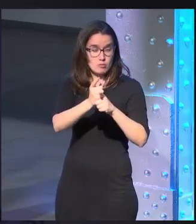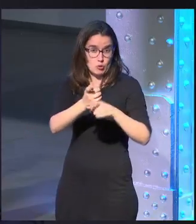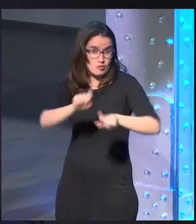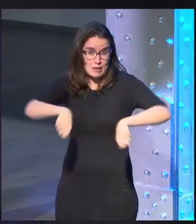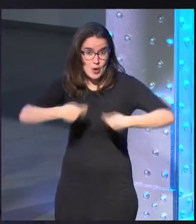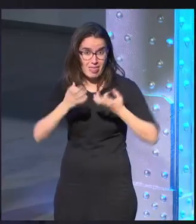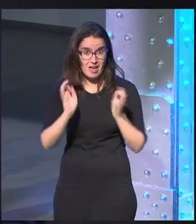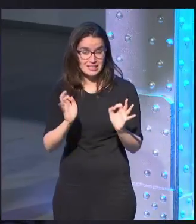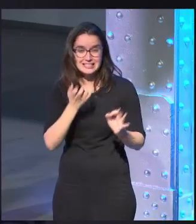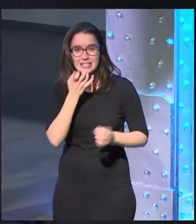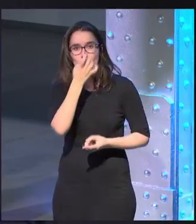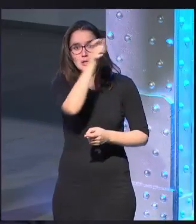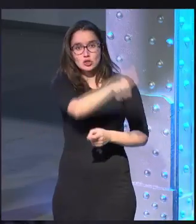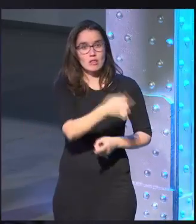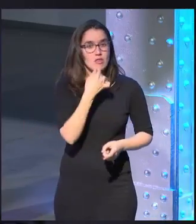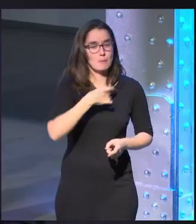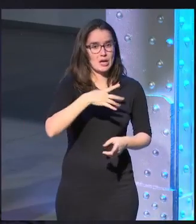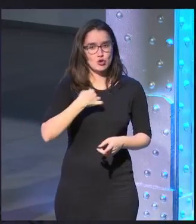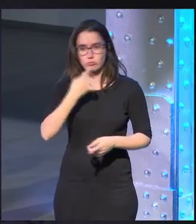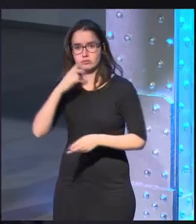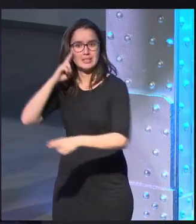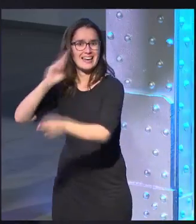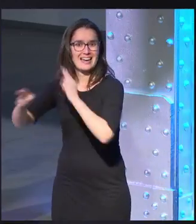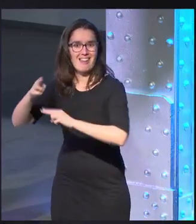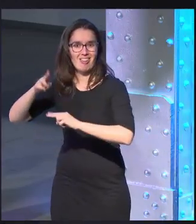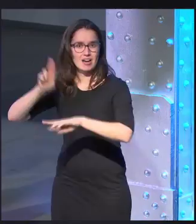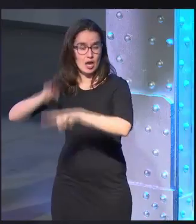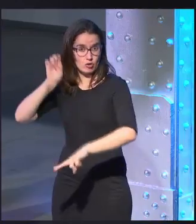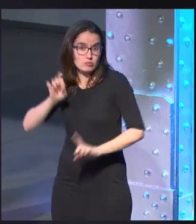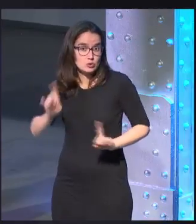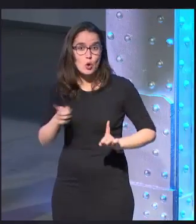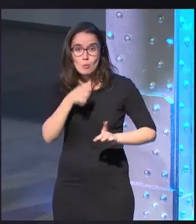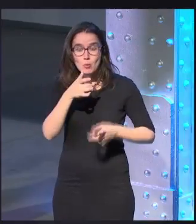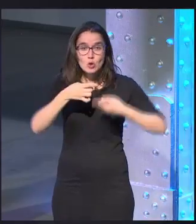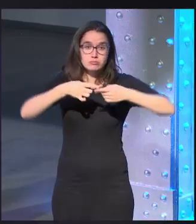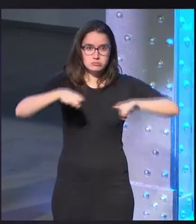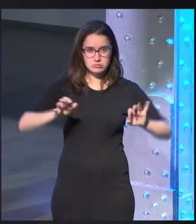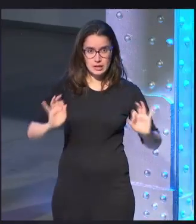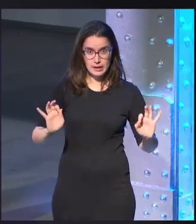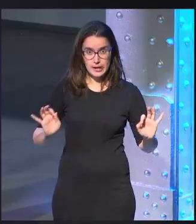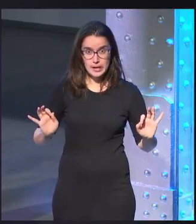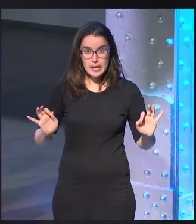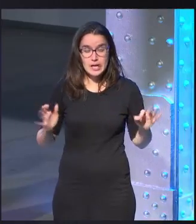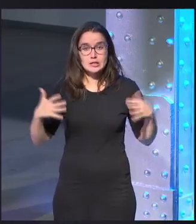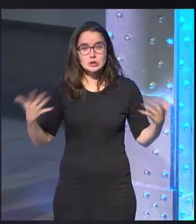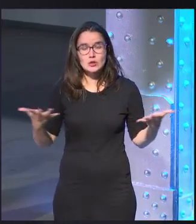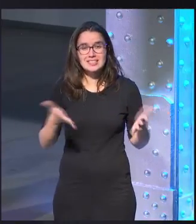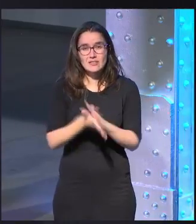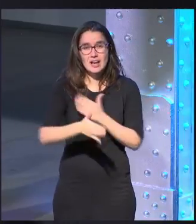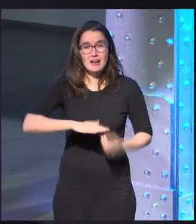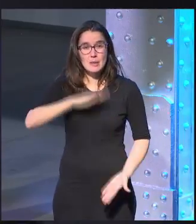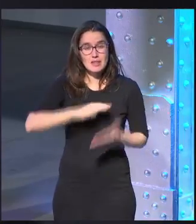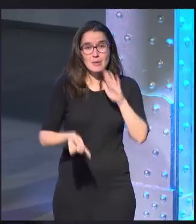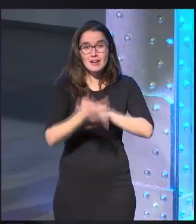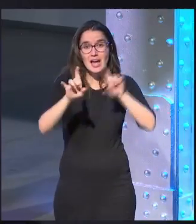naturaleza. Si alguien dice blanco, yo digo negro. Simplemente por ser dialéctico. Y por lo tanto, son capaces de